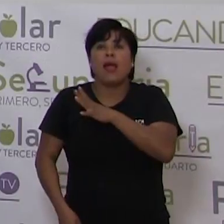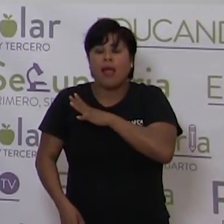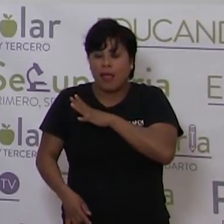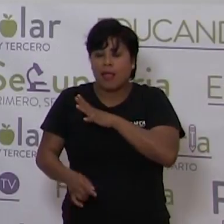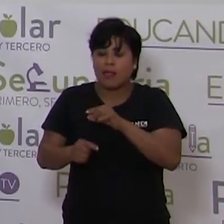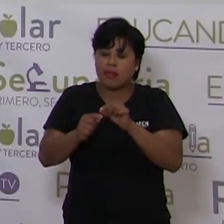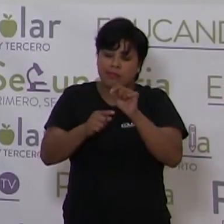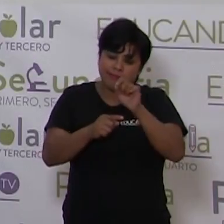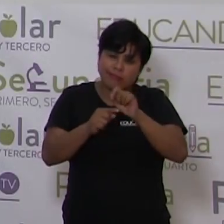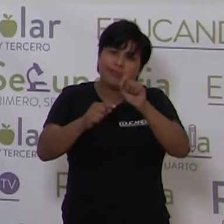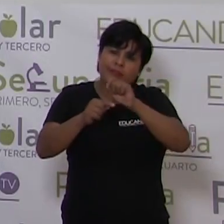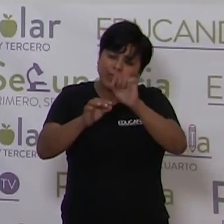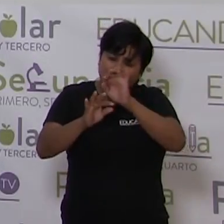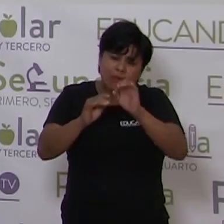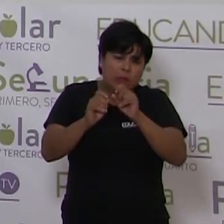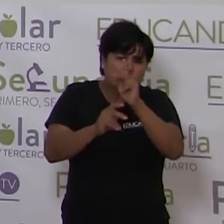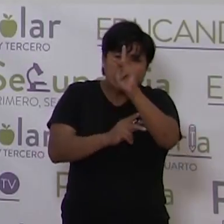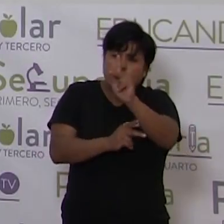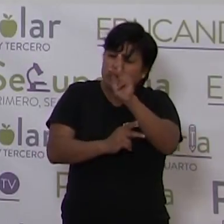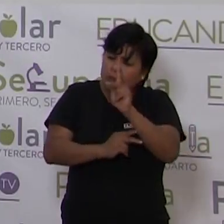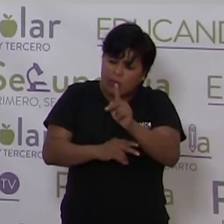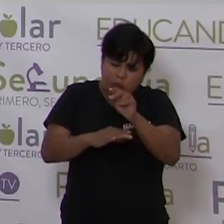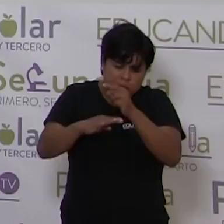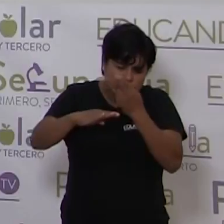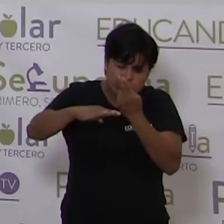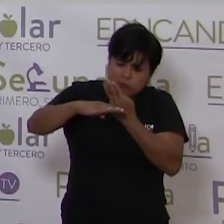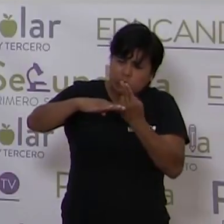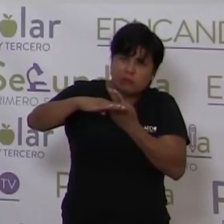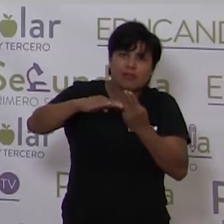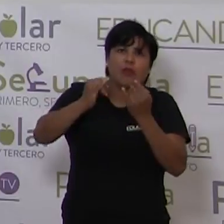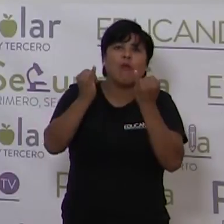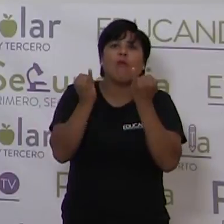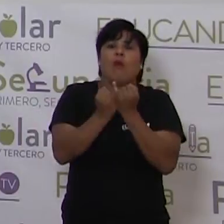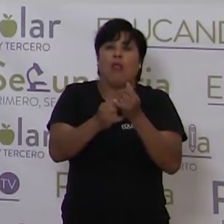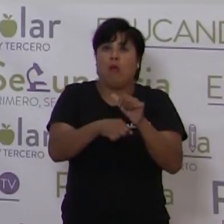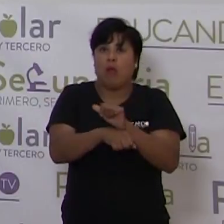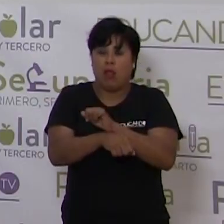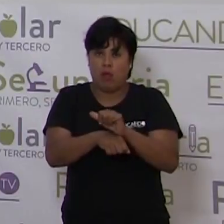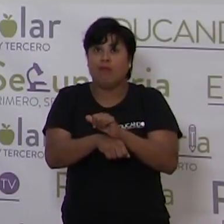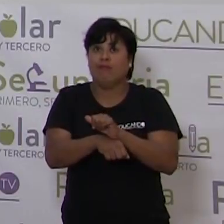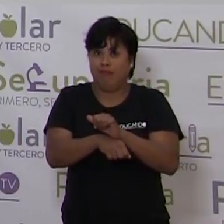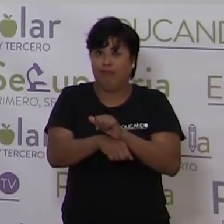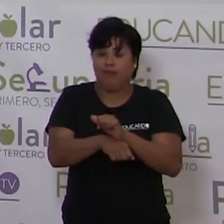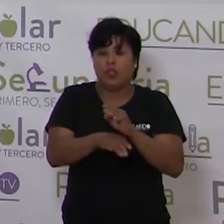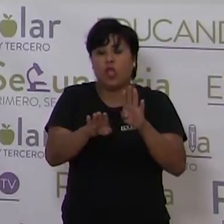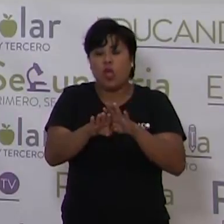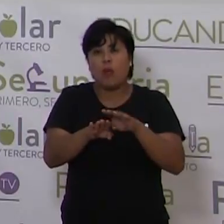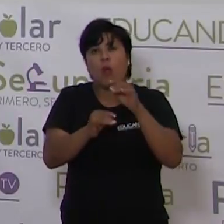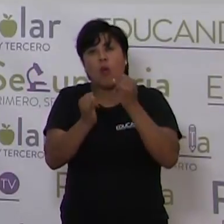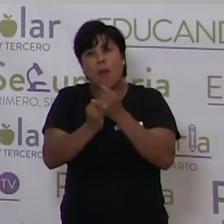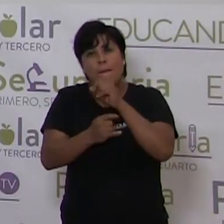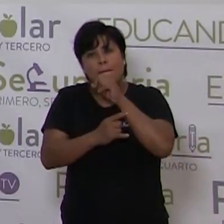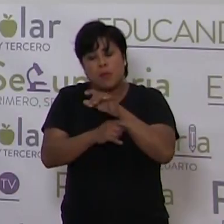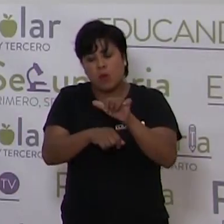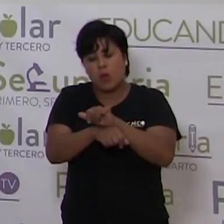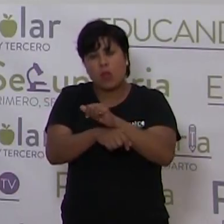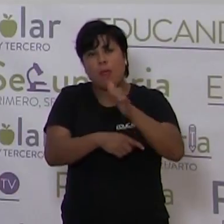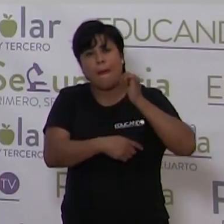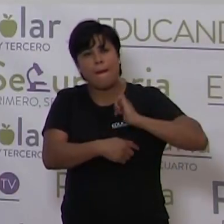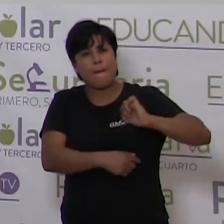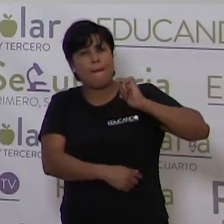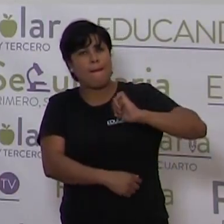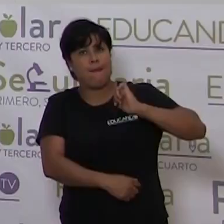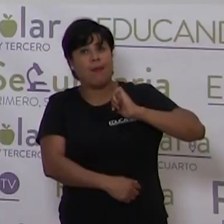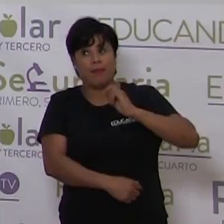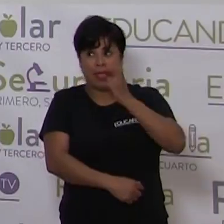detalle de cada una de las partes que tiene un coche, más si es clásico. Este es el modelo